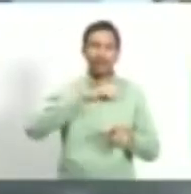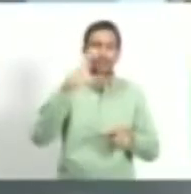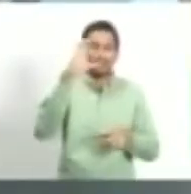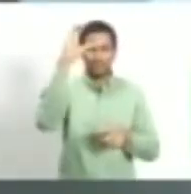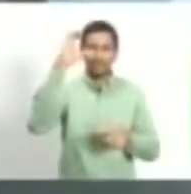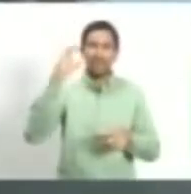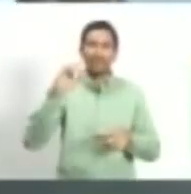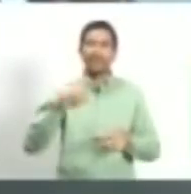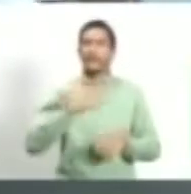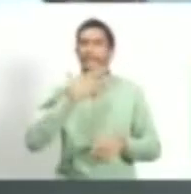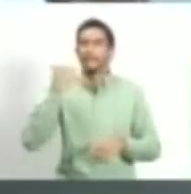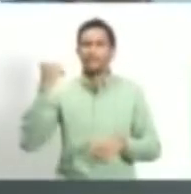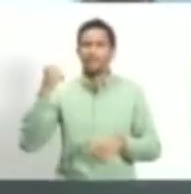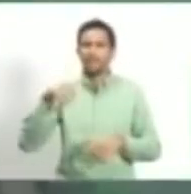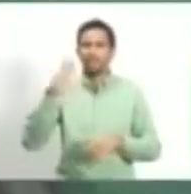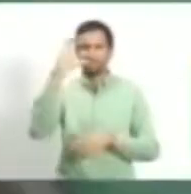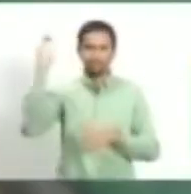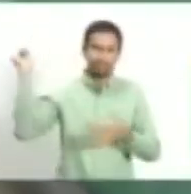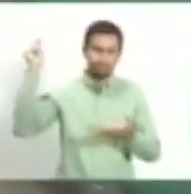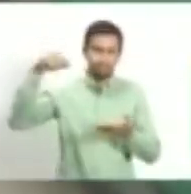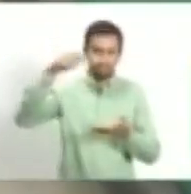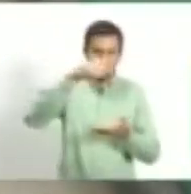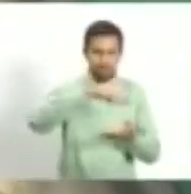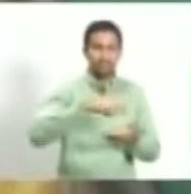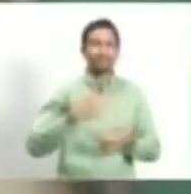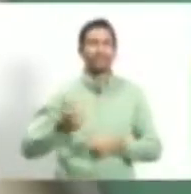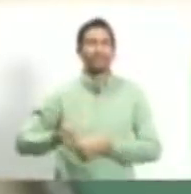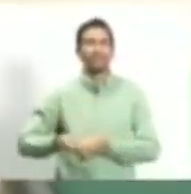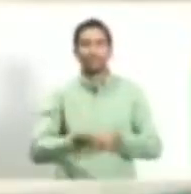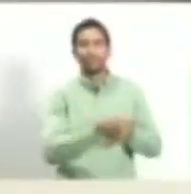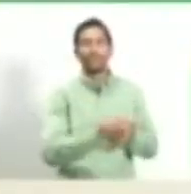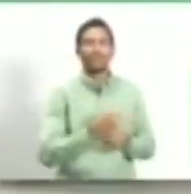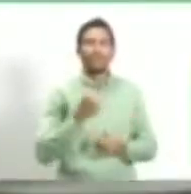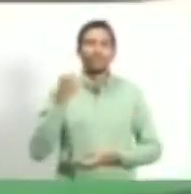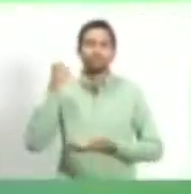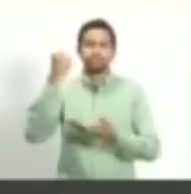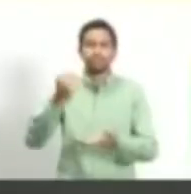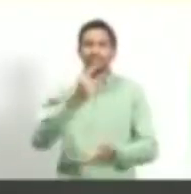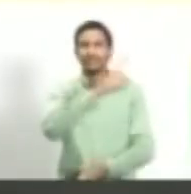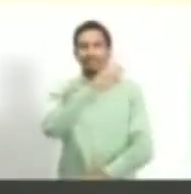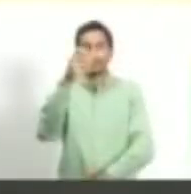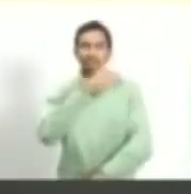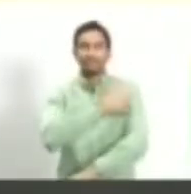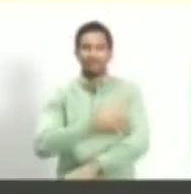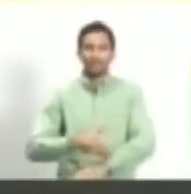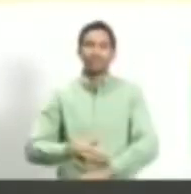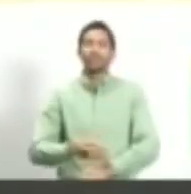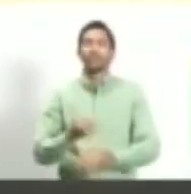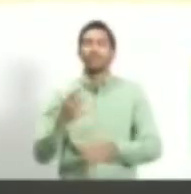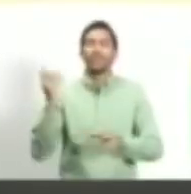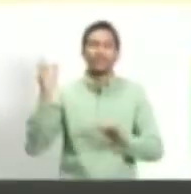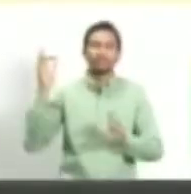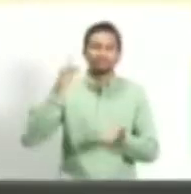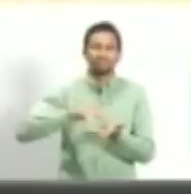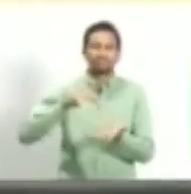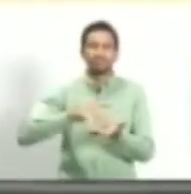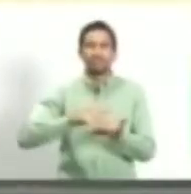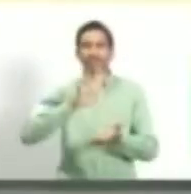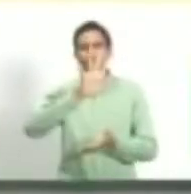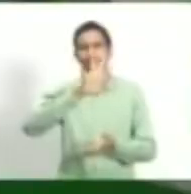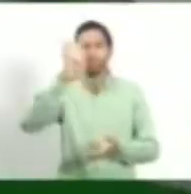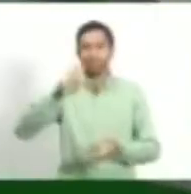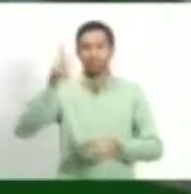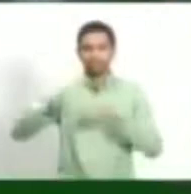mejores golfistas del país van por la gloria. La bolsa es de 100 millones de pesos. 59 jugadores profesionales confirmaron su participación.